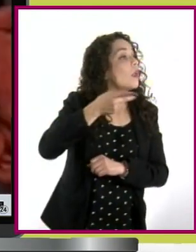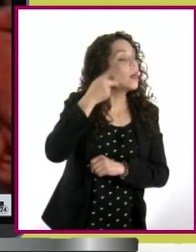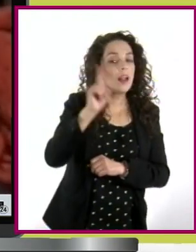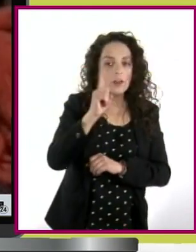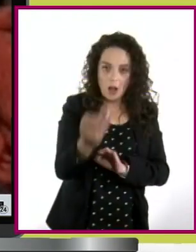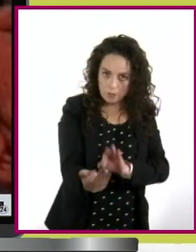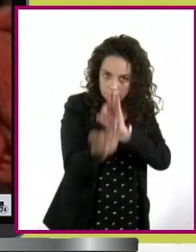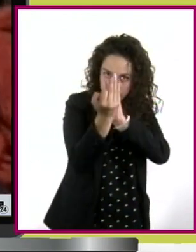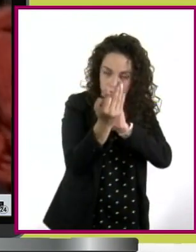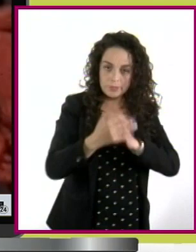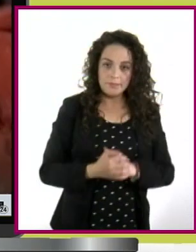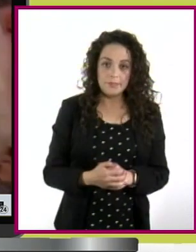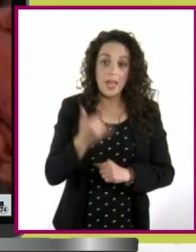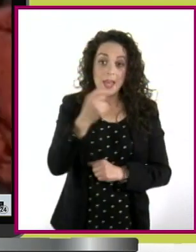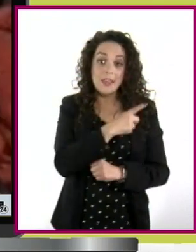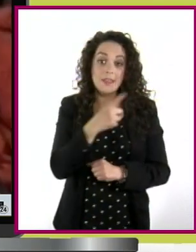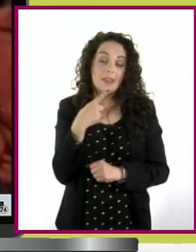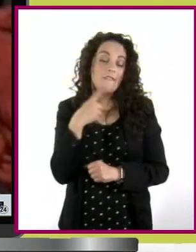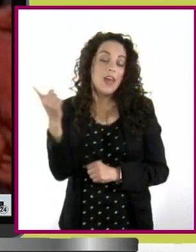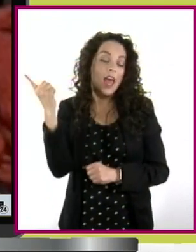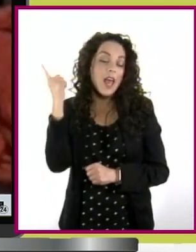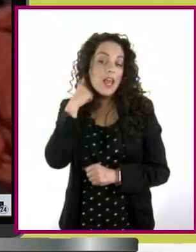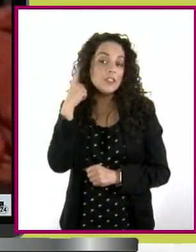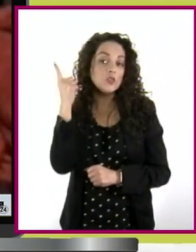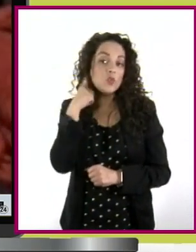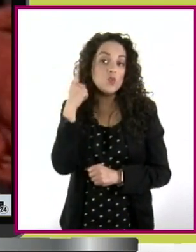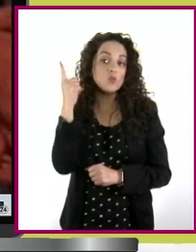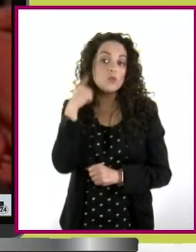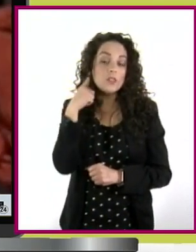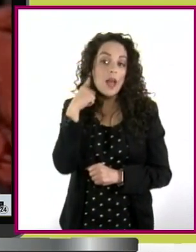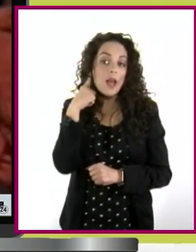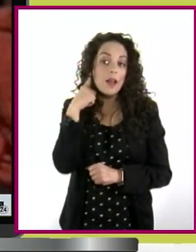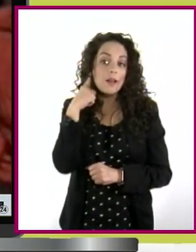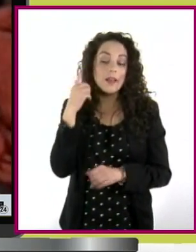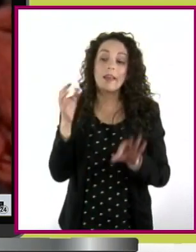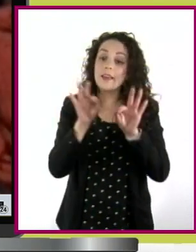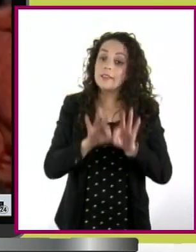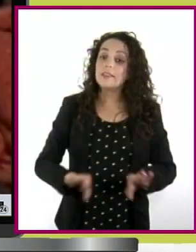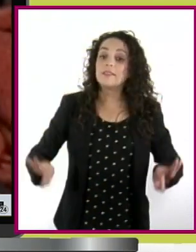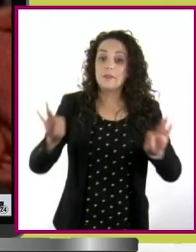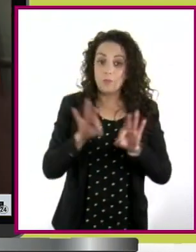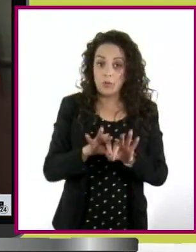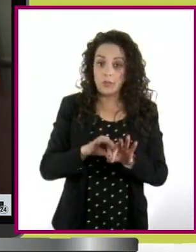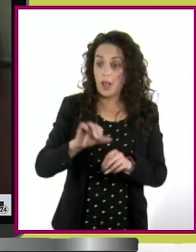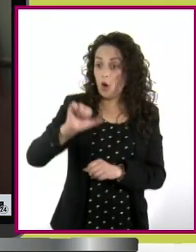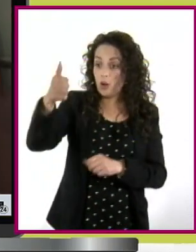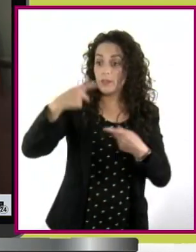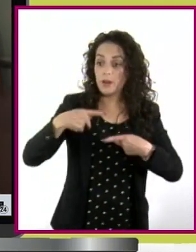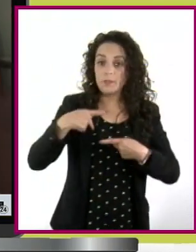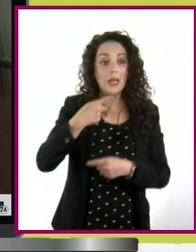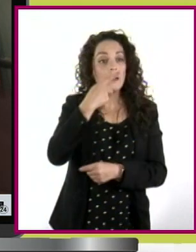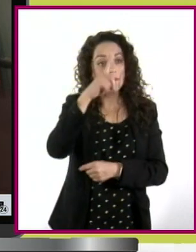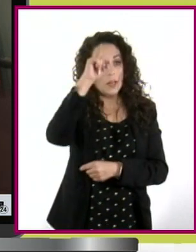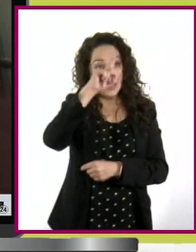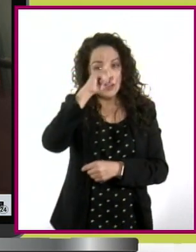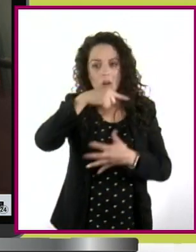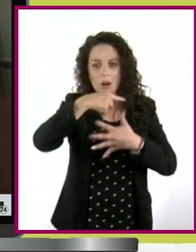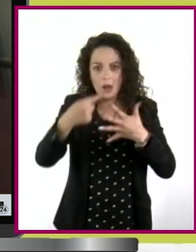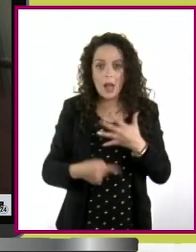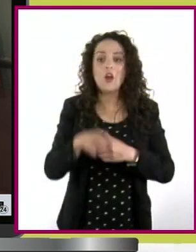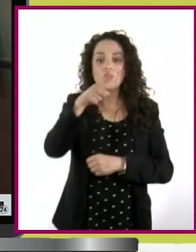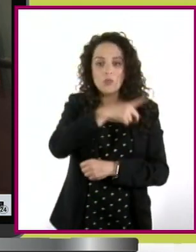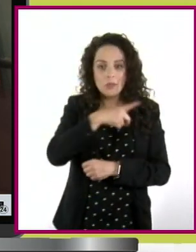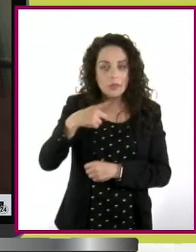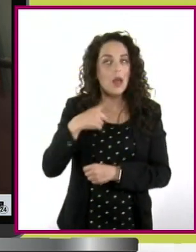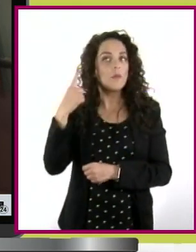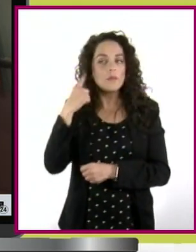parte se nos olvida. Hay que escuchar la retroalimentación del otro, siempre. Virginia, muchas gracias por la entrevista.